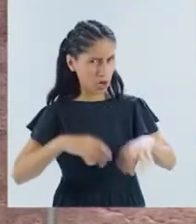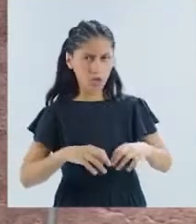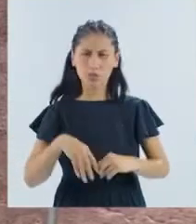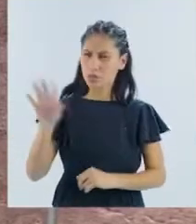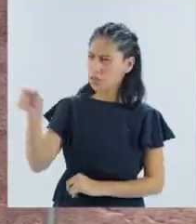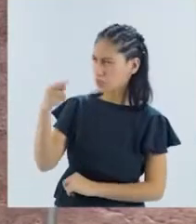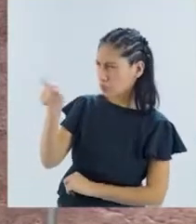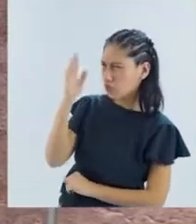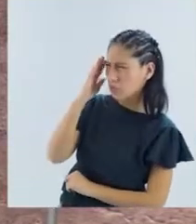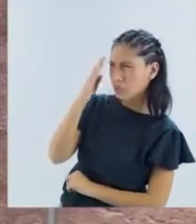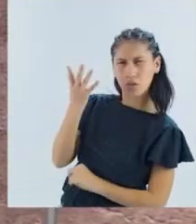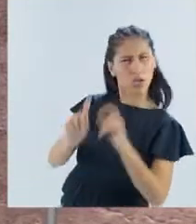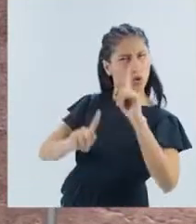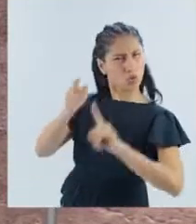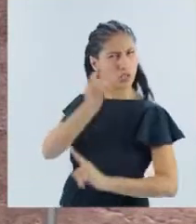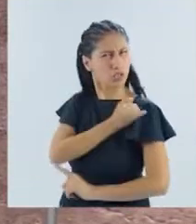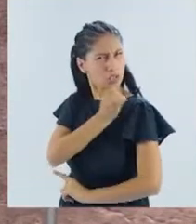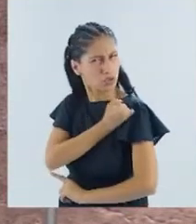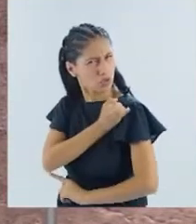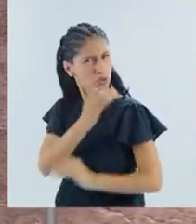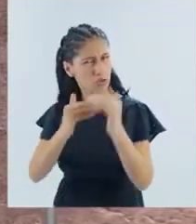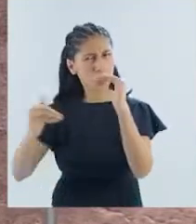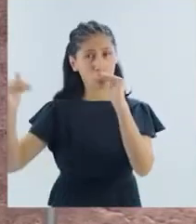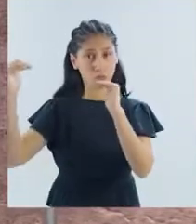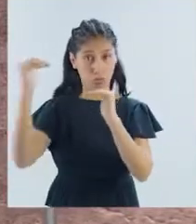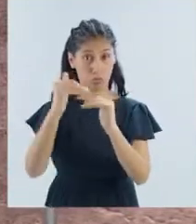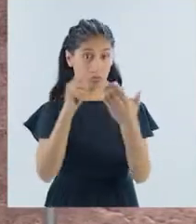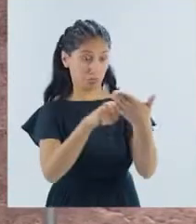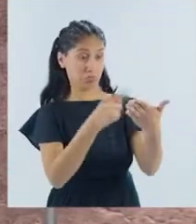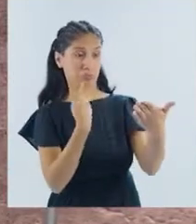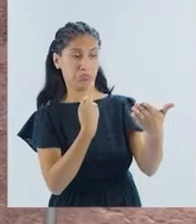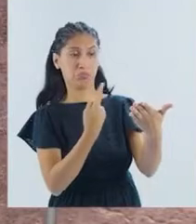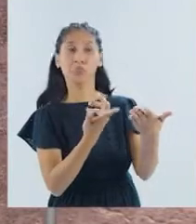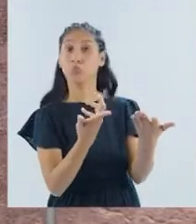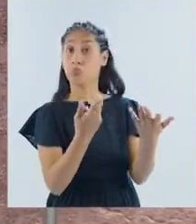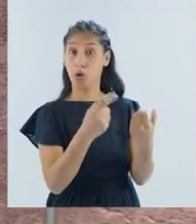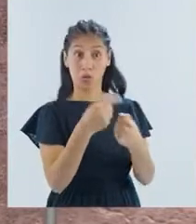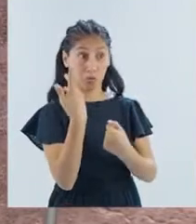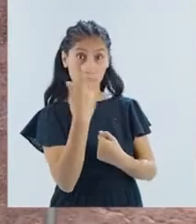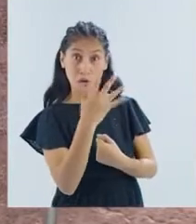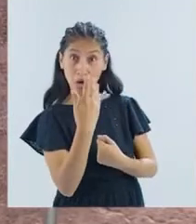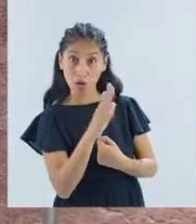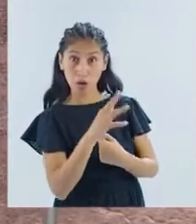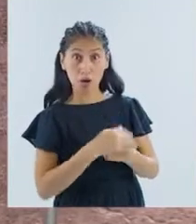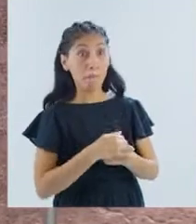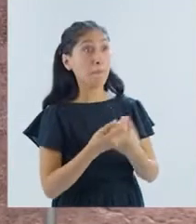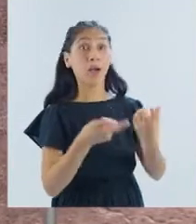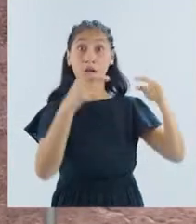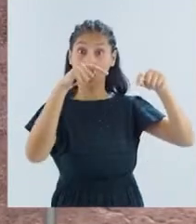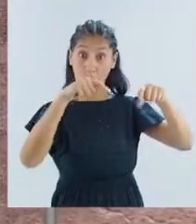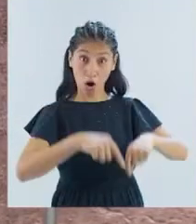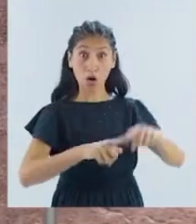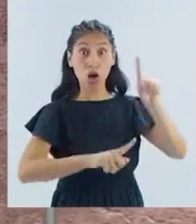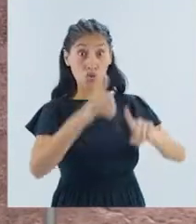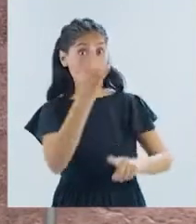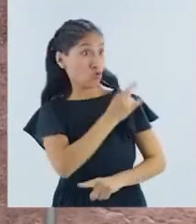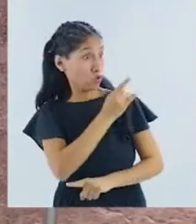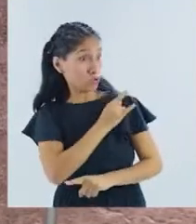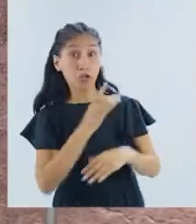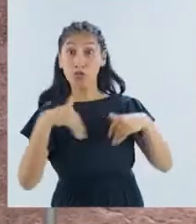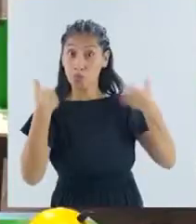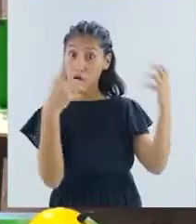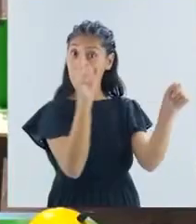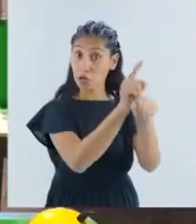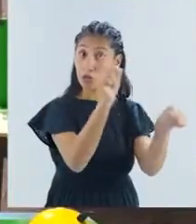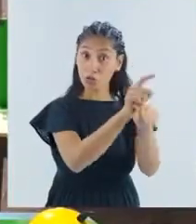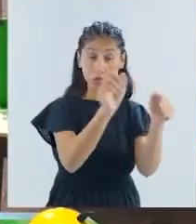¿tú sabías que algunas instituciones de educación superior tienen carreras profesionales aprobadas para la enseñanza virtual